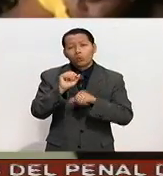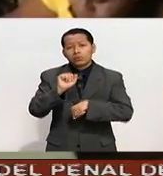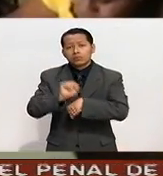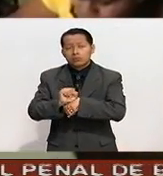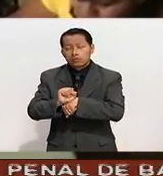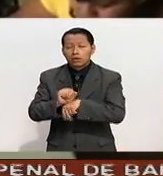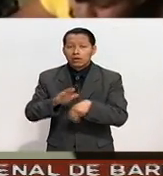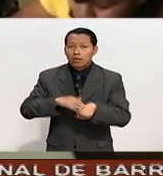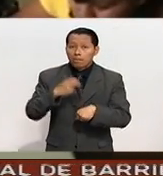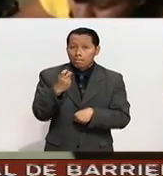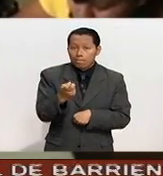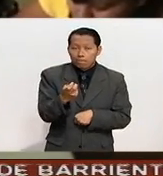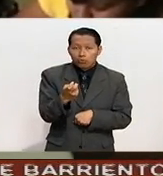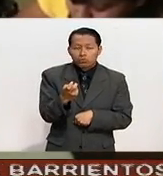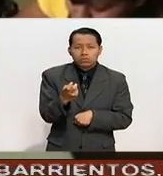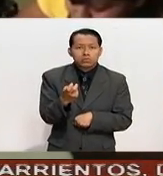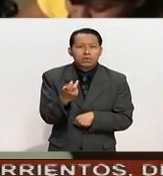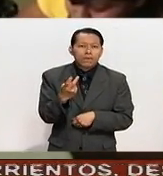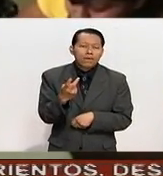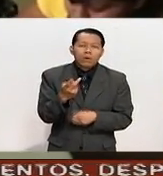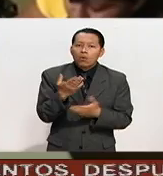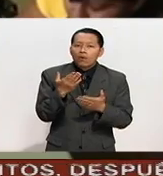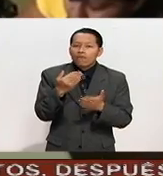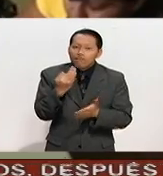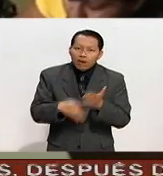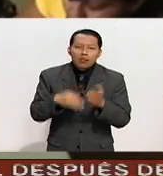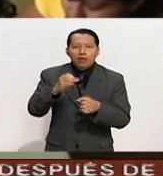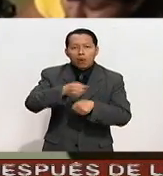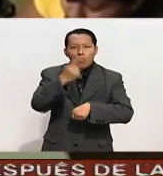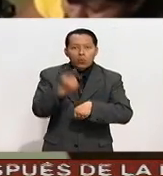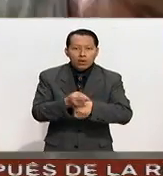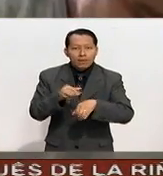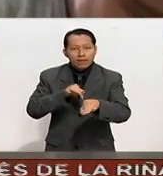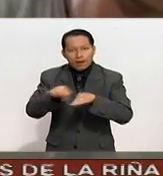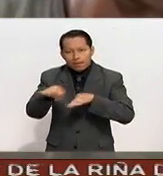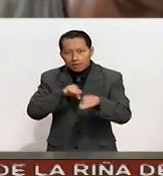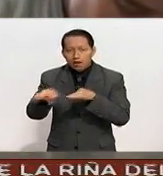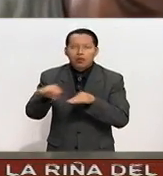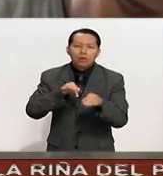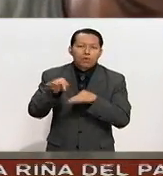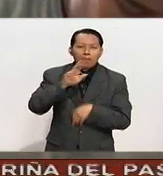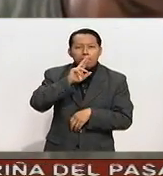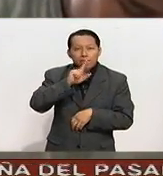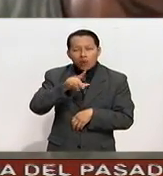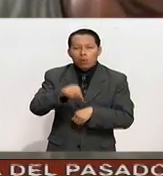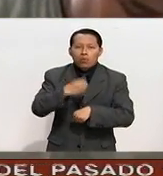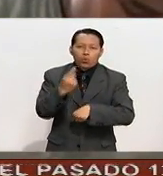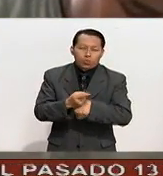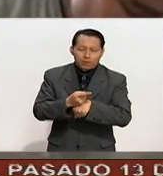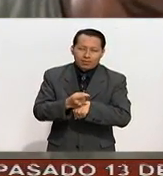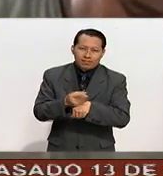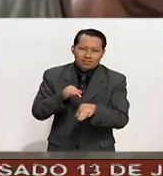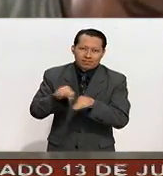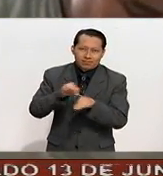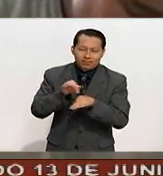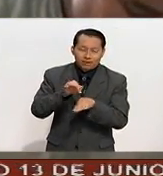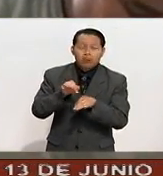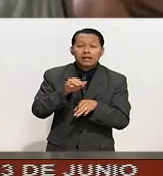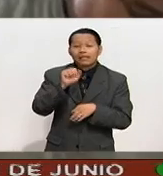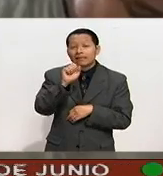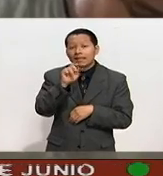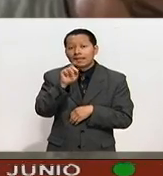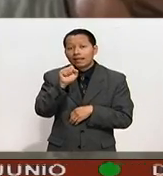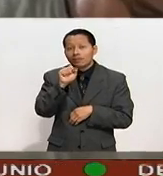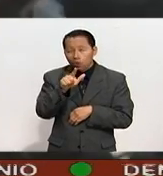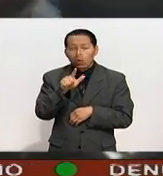por eso no están teniendo mayores oportunidades de empleo, mejores oportunidades de empleo, y estamos trabajando en la Sedesol con la